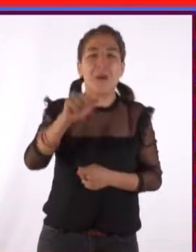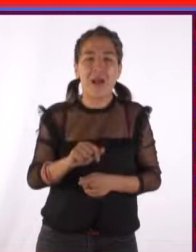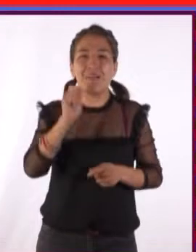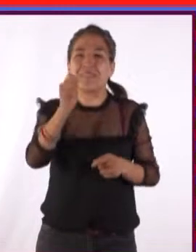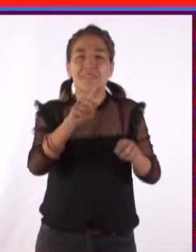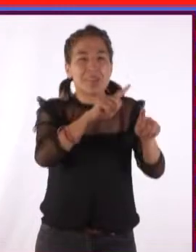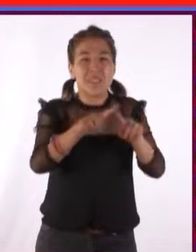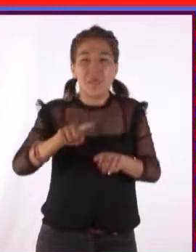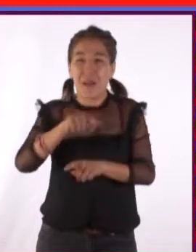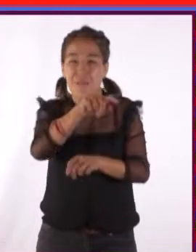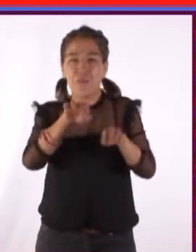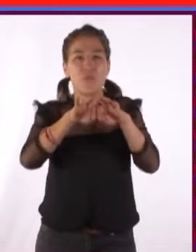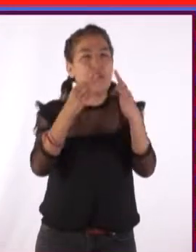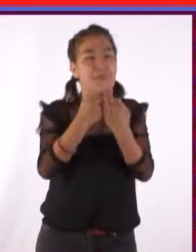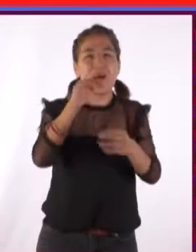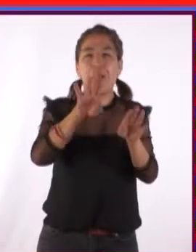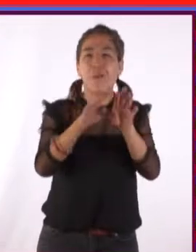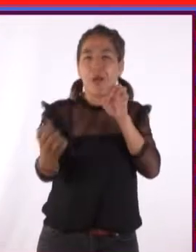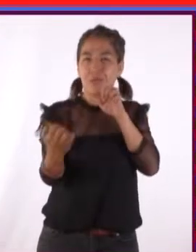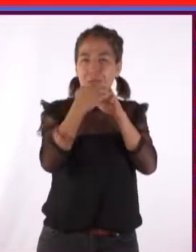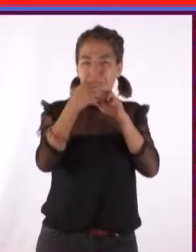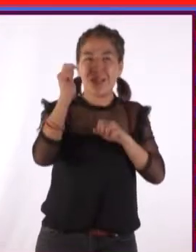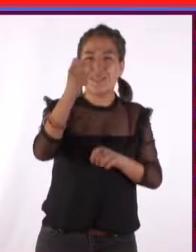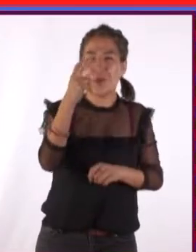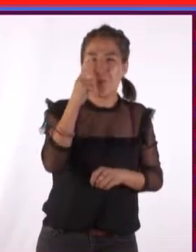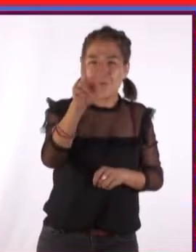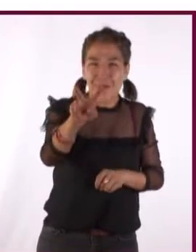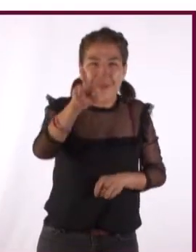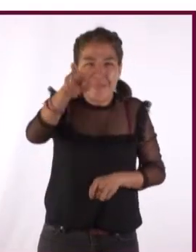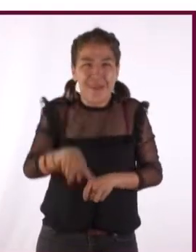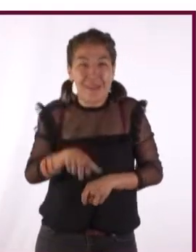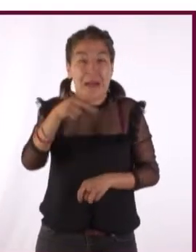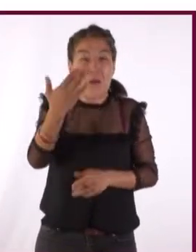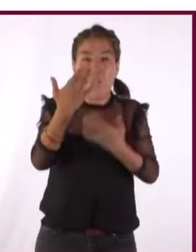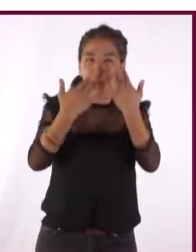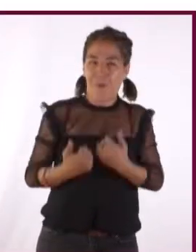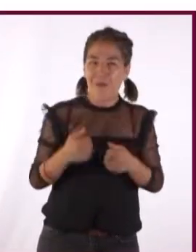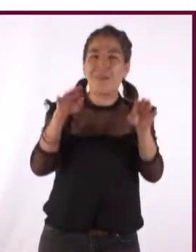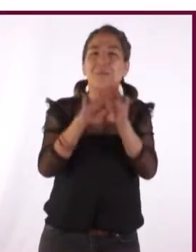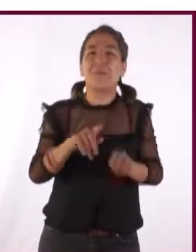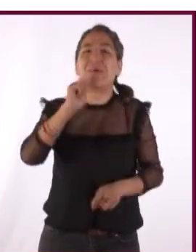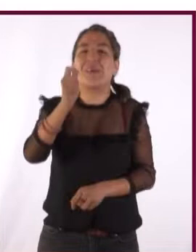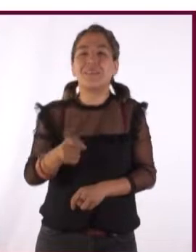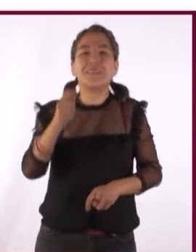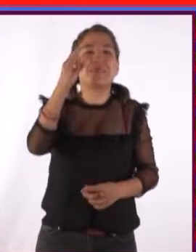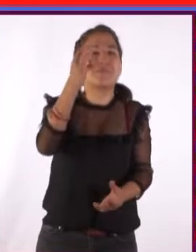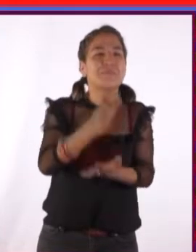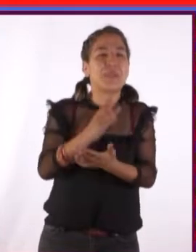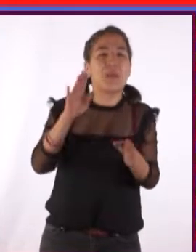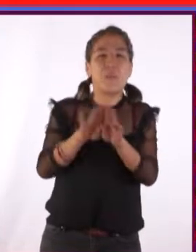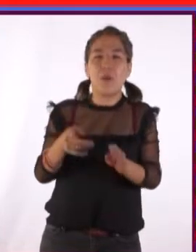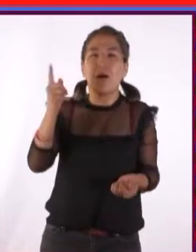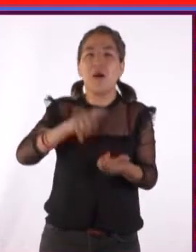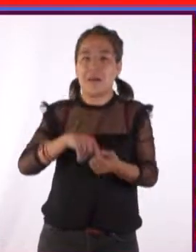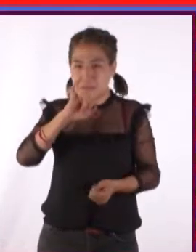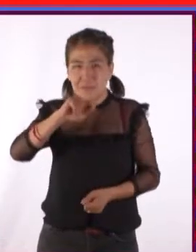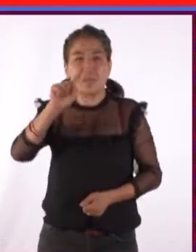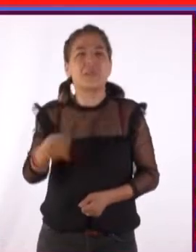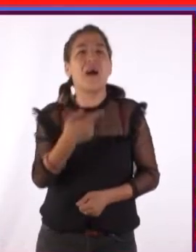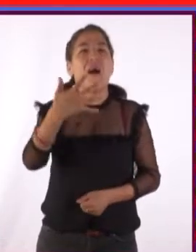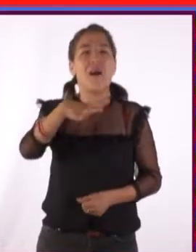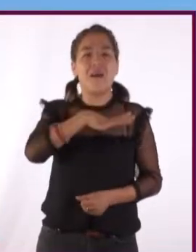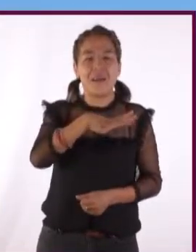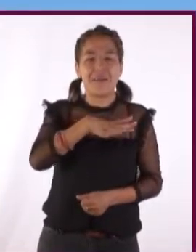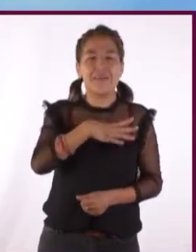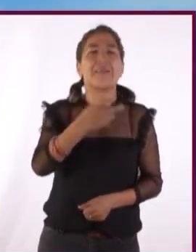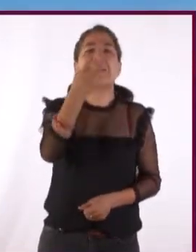principal. Todas las ilusiones nos engañan, viendo algo que no está realmente presente o viendo solamente parte de lo que sí